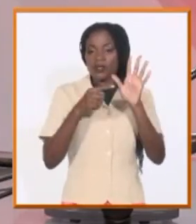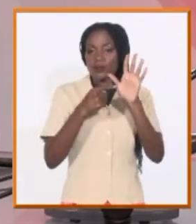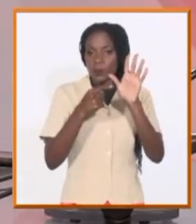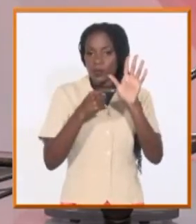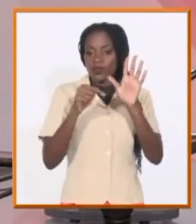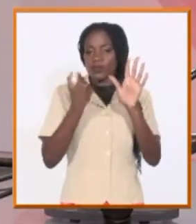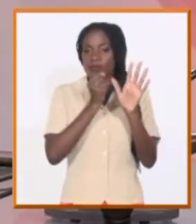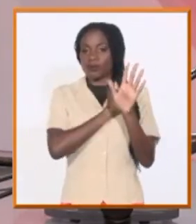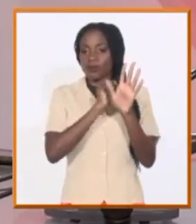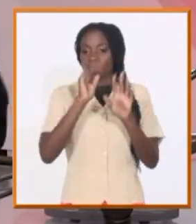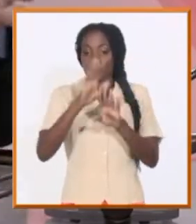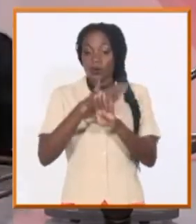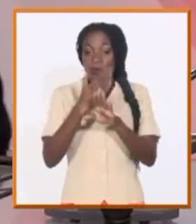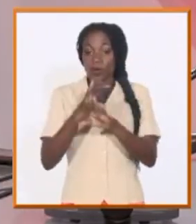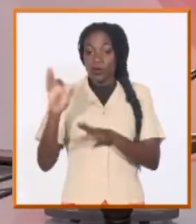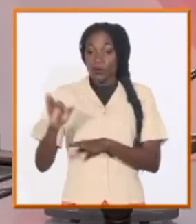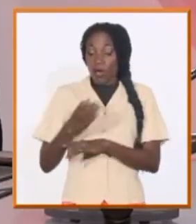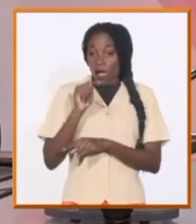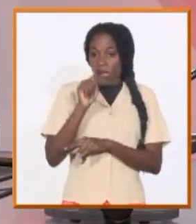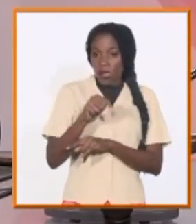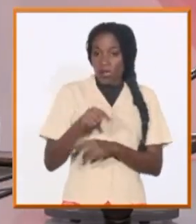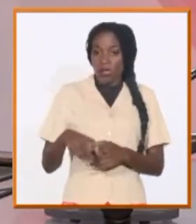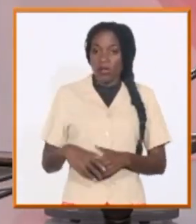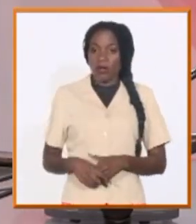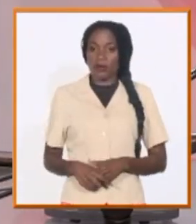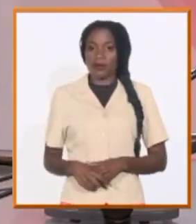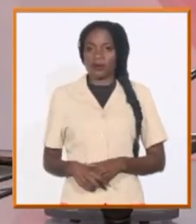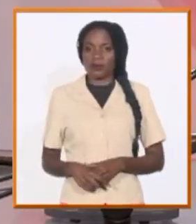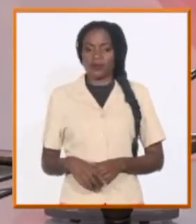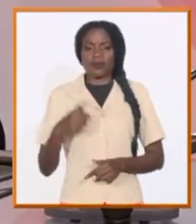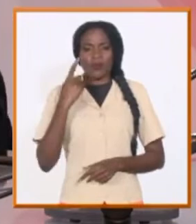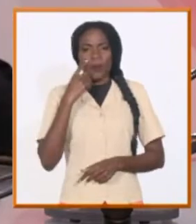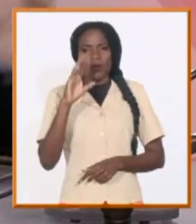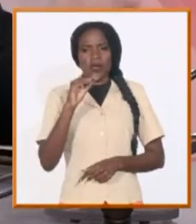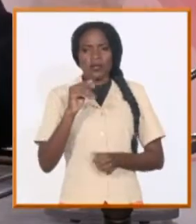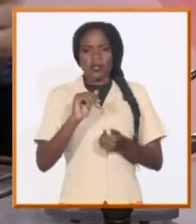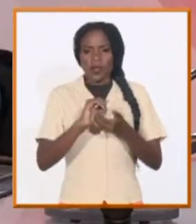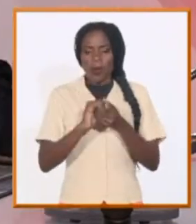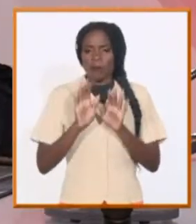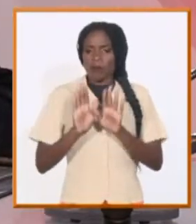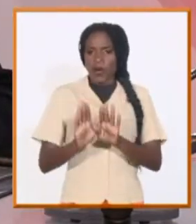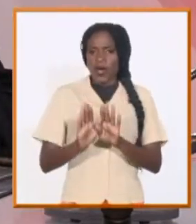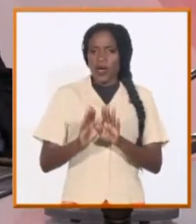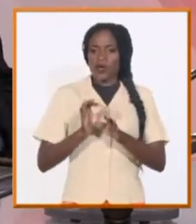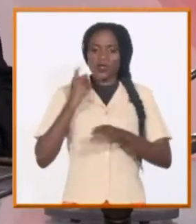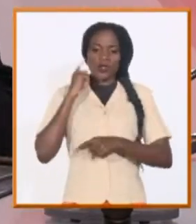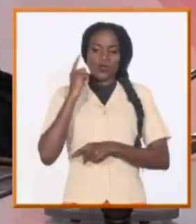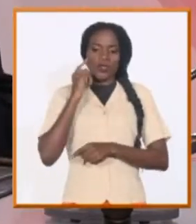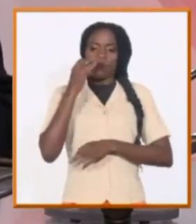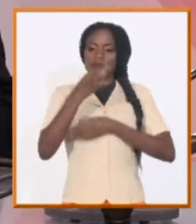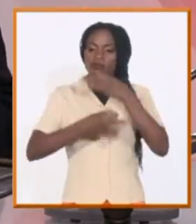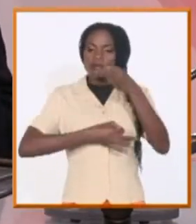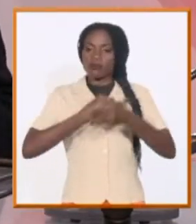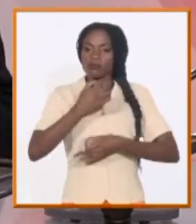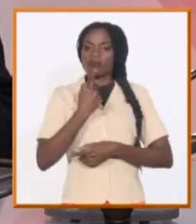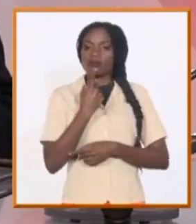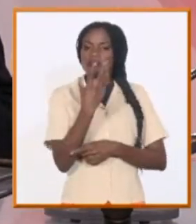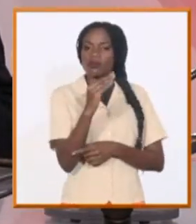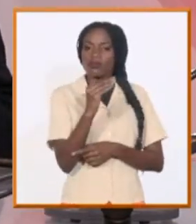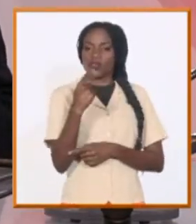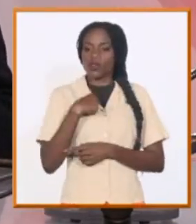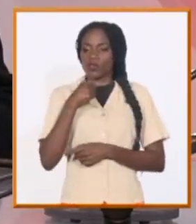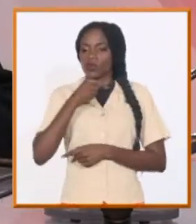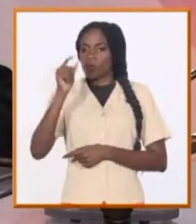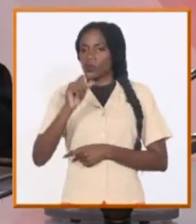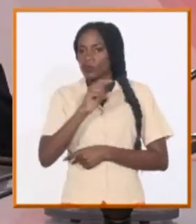pasa ya en los Juegos de Barranquilla. Pero veremos qué dicen nuestros colegas, vamos a hacer un alto y escuchemos las opiniones de nuestros